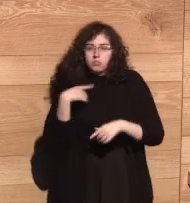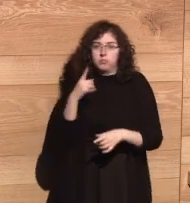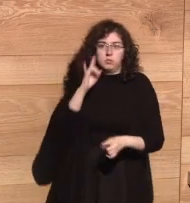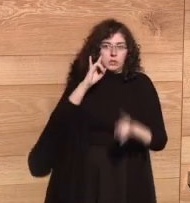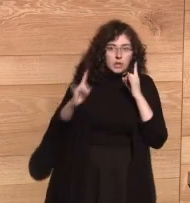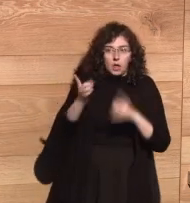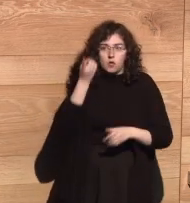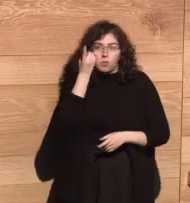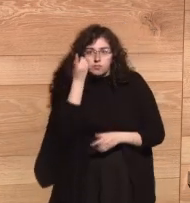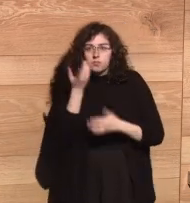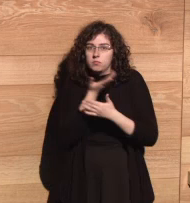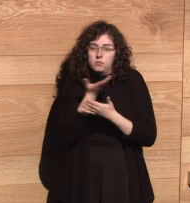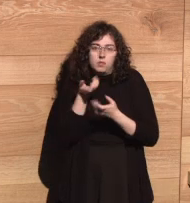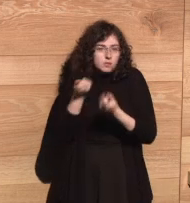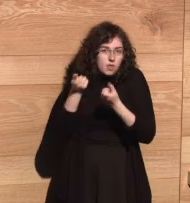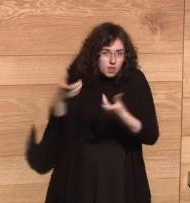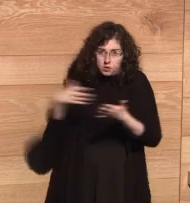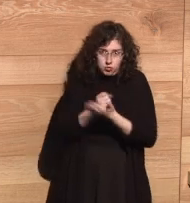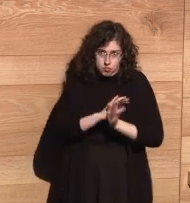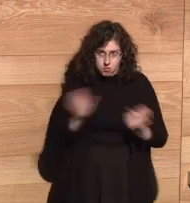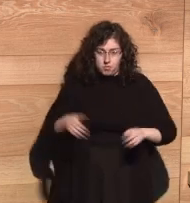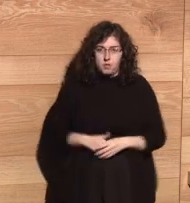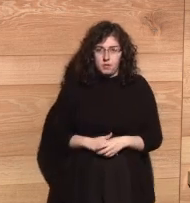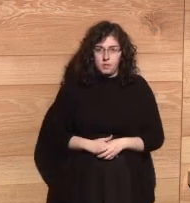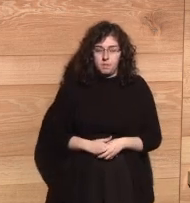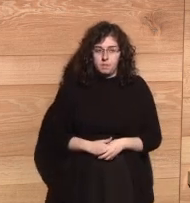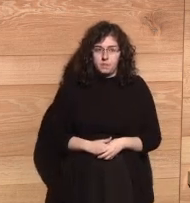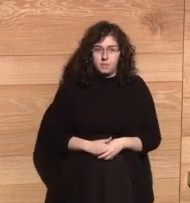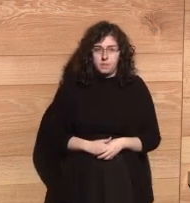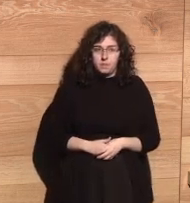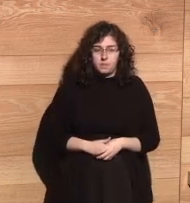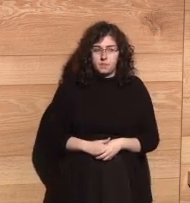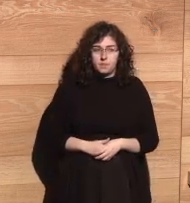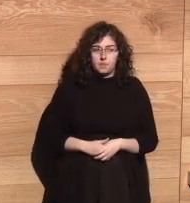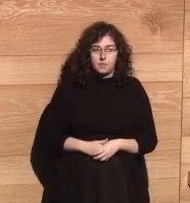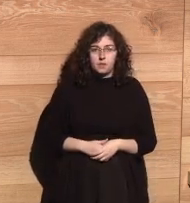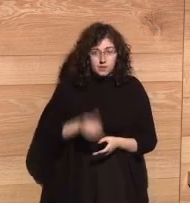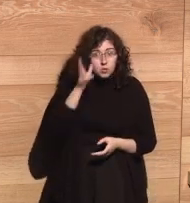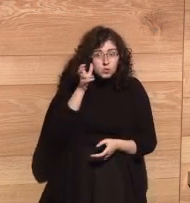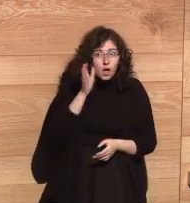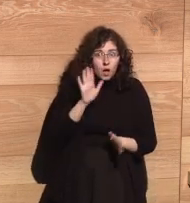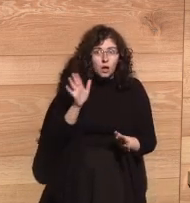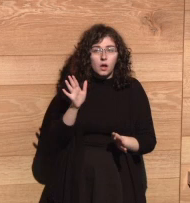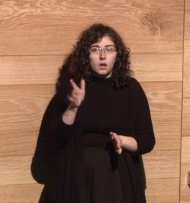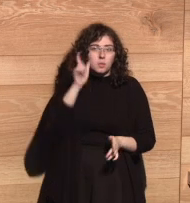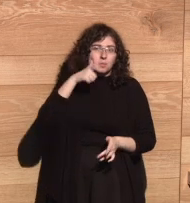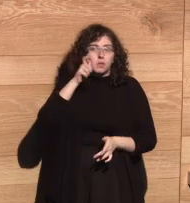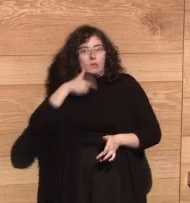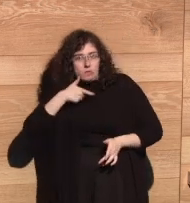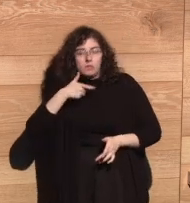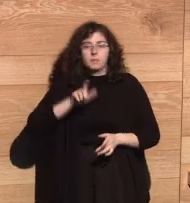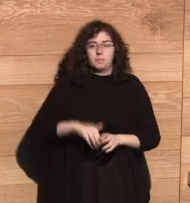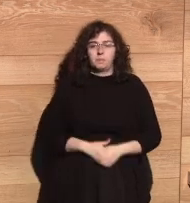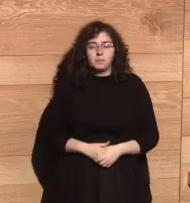teléfonos celulares y todo. Ay, es que se me cae. ¿Se escucha? Sí. Bueno,